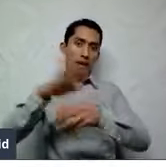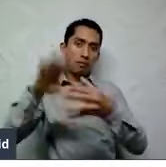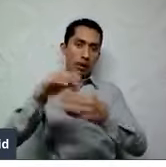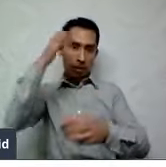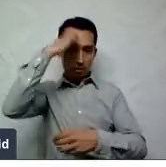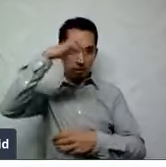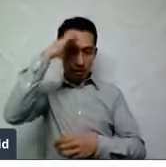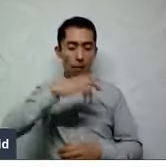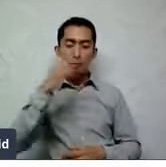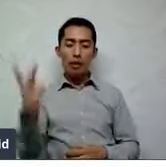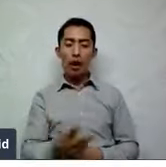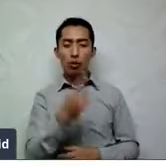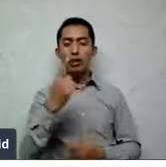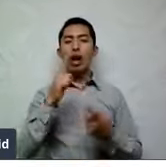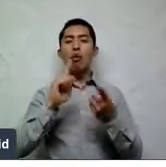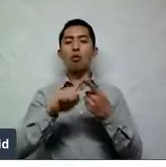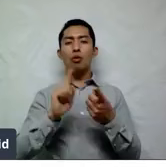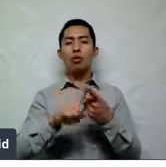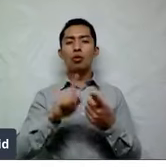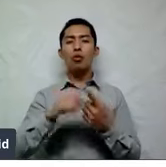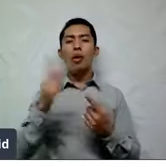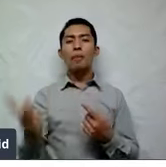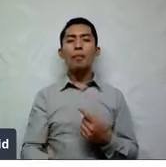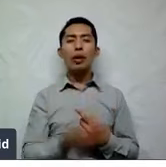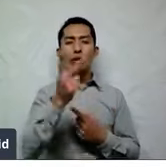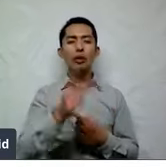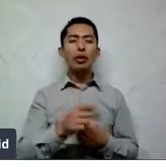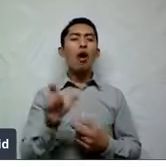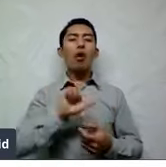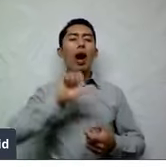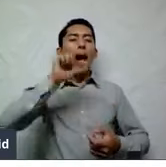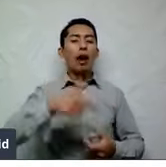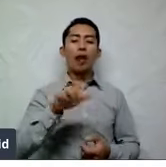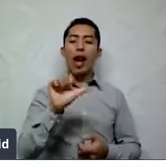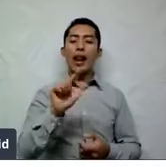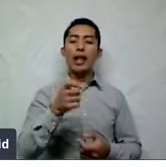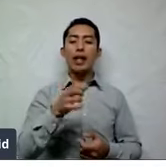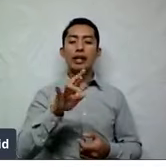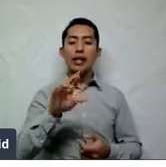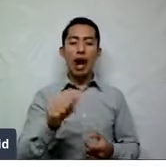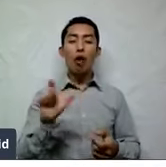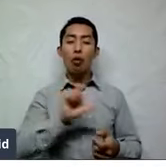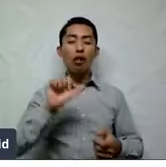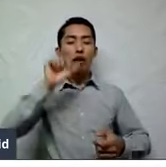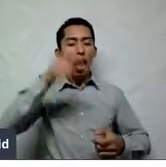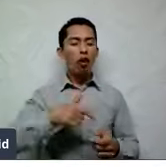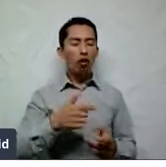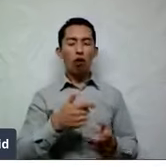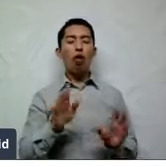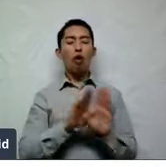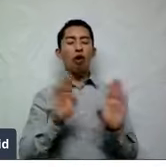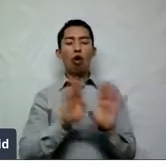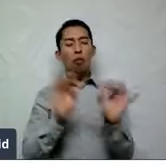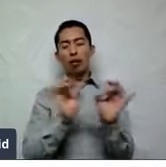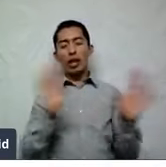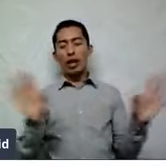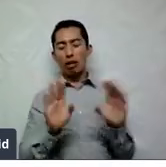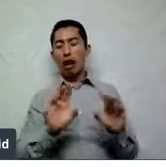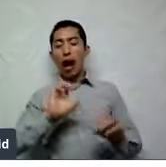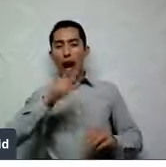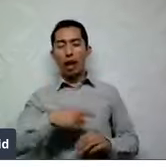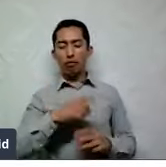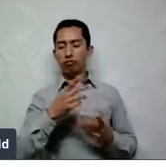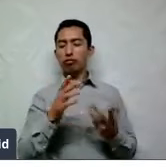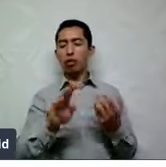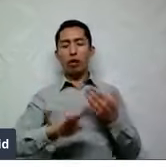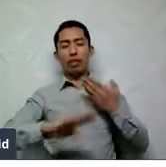Mire, hay una pregunta inicial, vamos a empezar. Si se padece alguna alergia, ¿no es conveniente vacunarse contra la influenza?